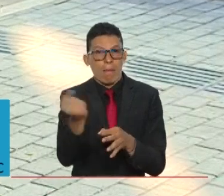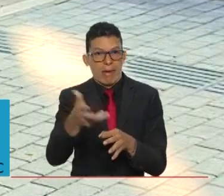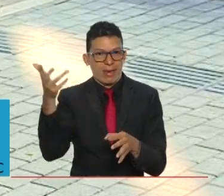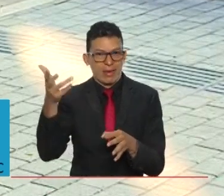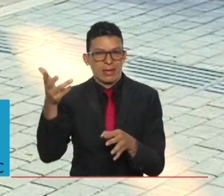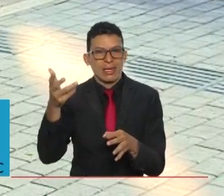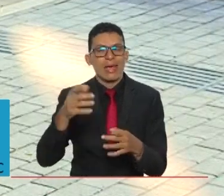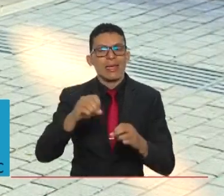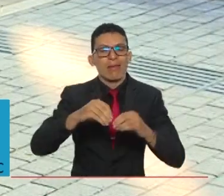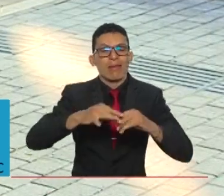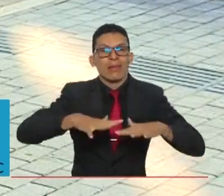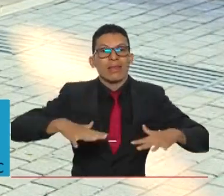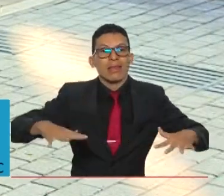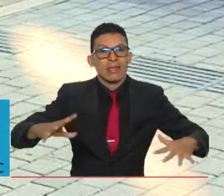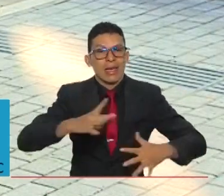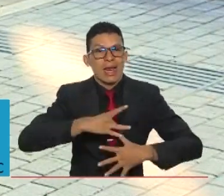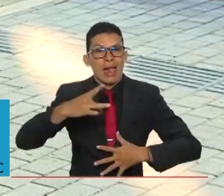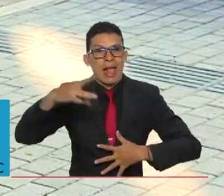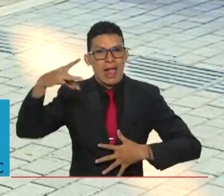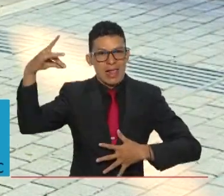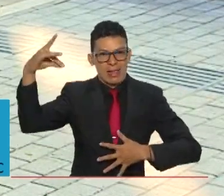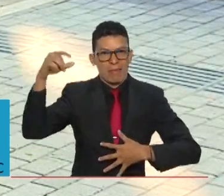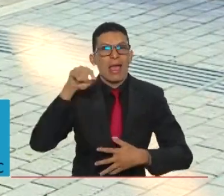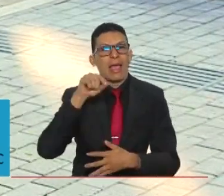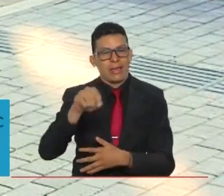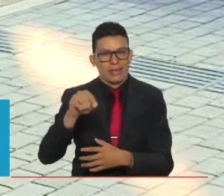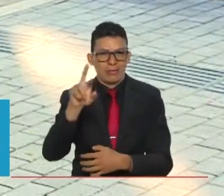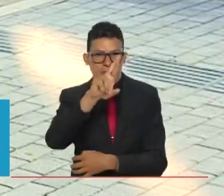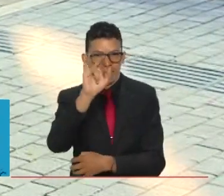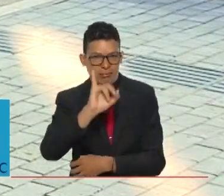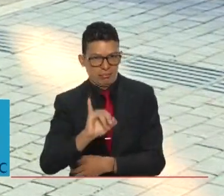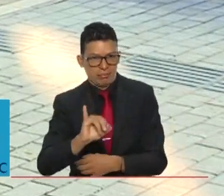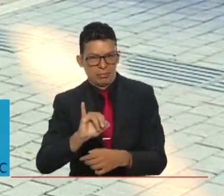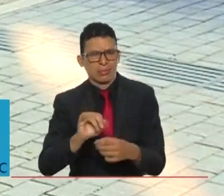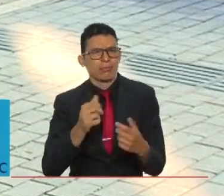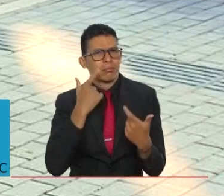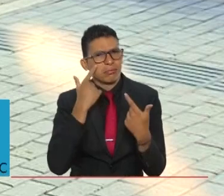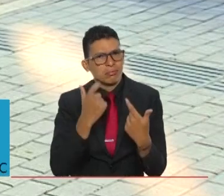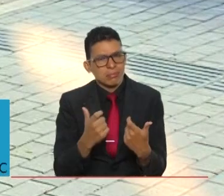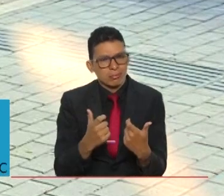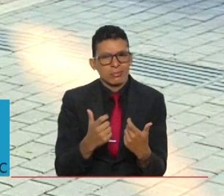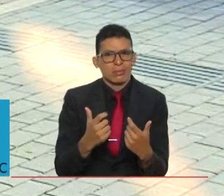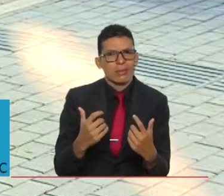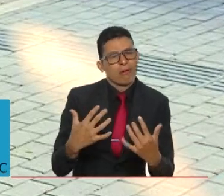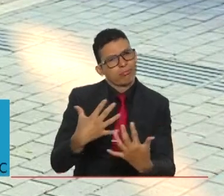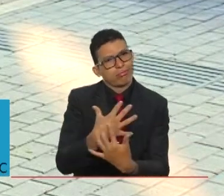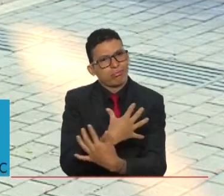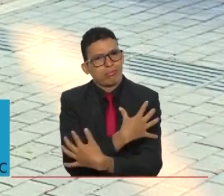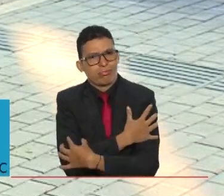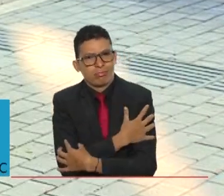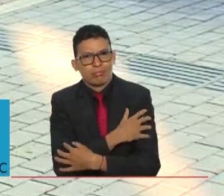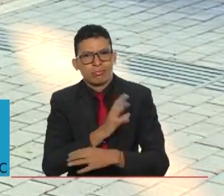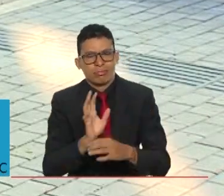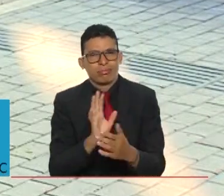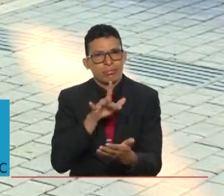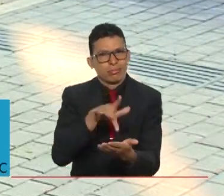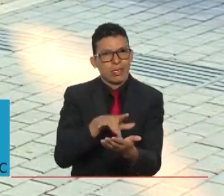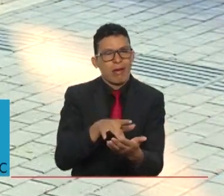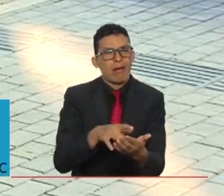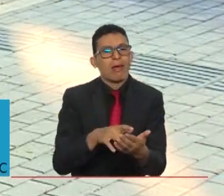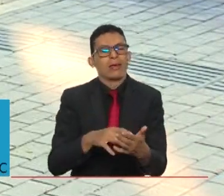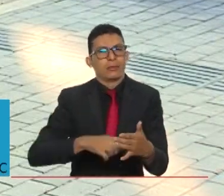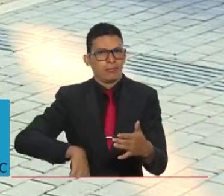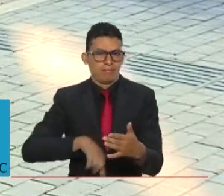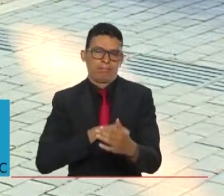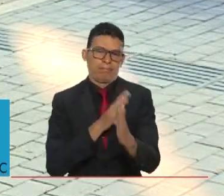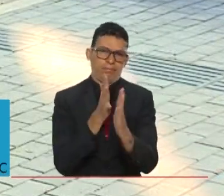tierra del alma, que es Roldanillo, definitivamente maravilloso, que nos ha recibido con los brazos abiertos. Y como usted dice, pues vamos a hablar